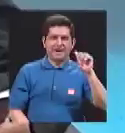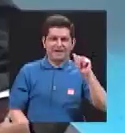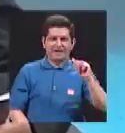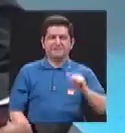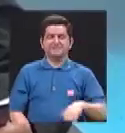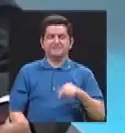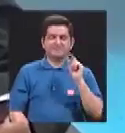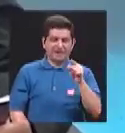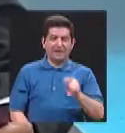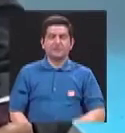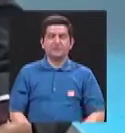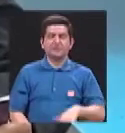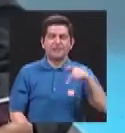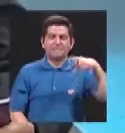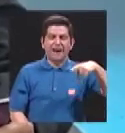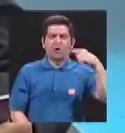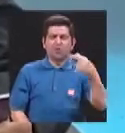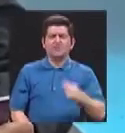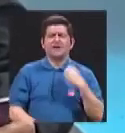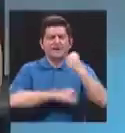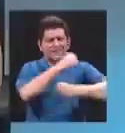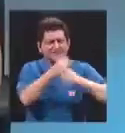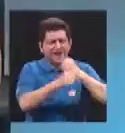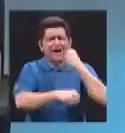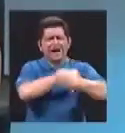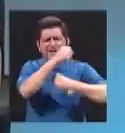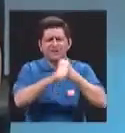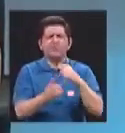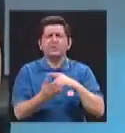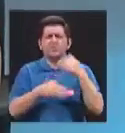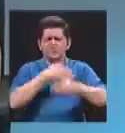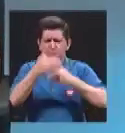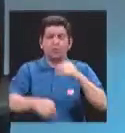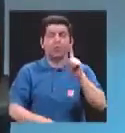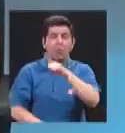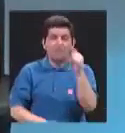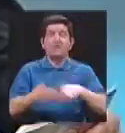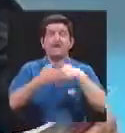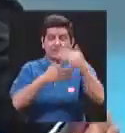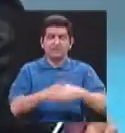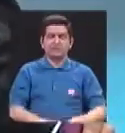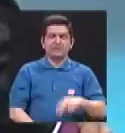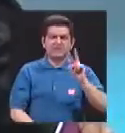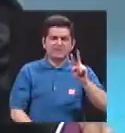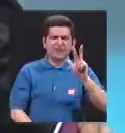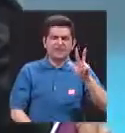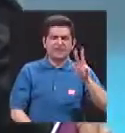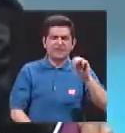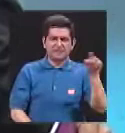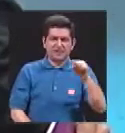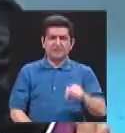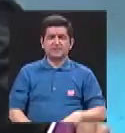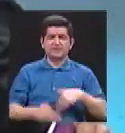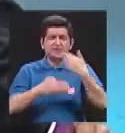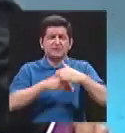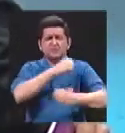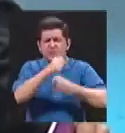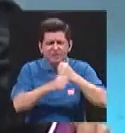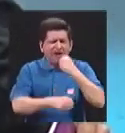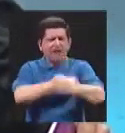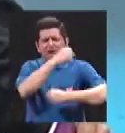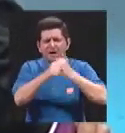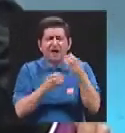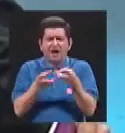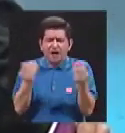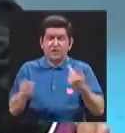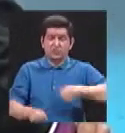Paco González, que vino acá y nos contó. Eso es un proceso de años, Roberto. Vamos a ver, un mes después se estrenó el 23 de marzo. Después de muchos años